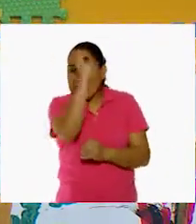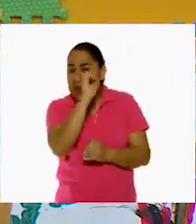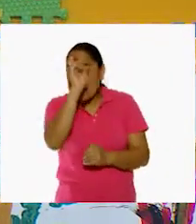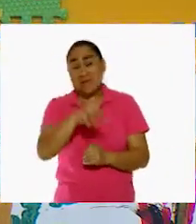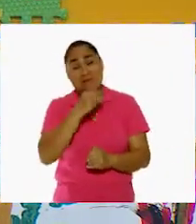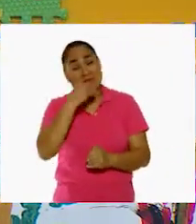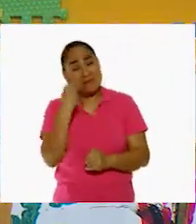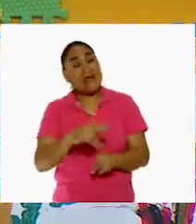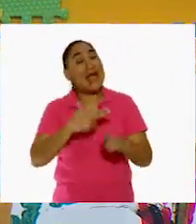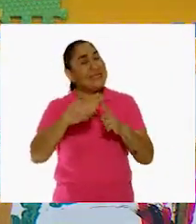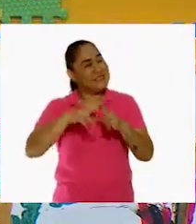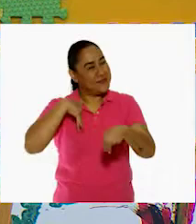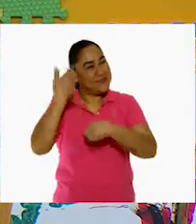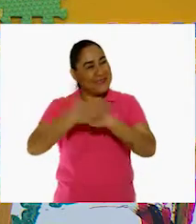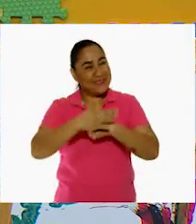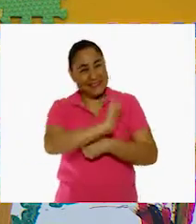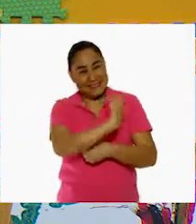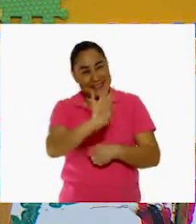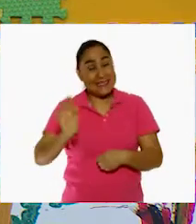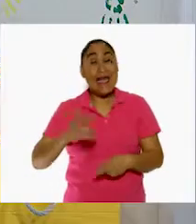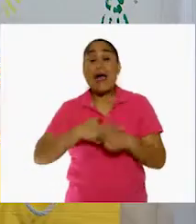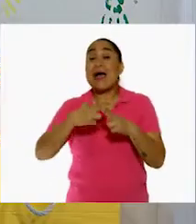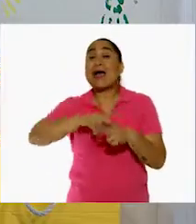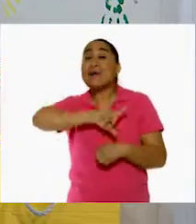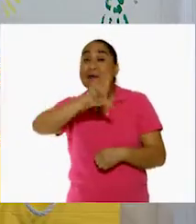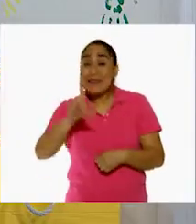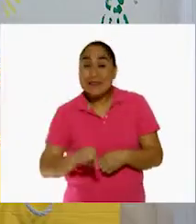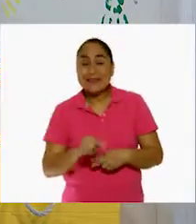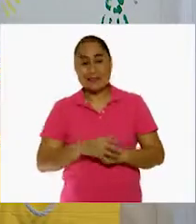la próxima, amigos! ¡Hasta luego!